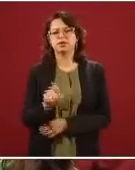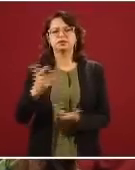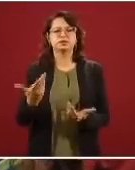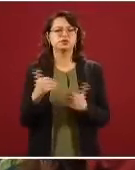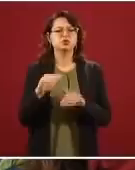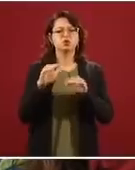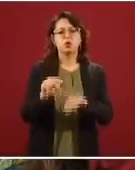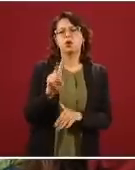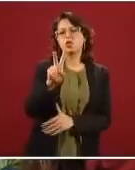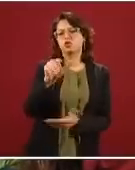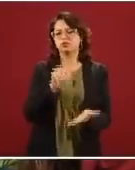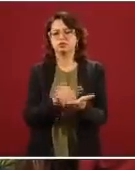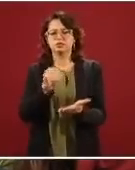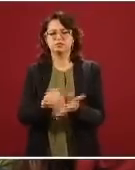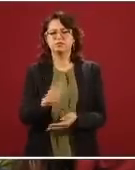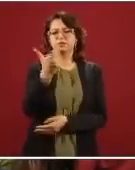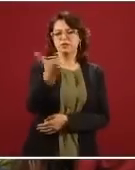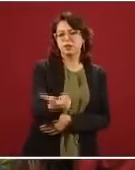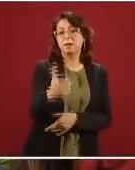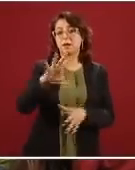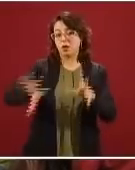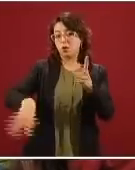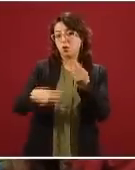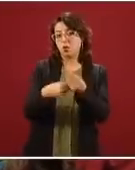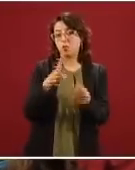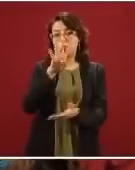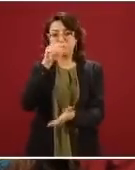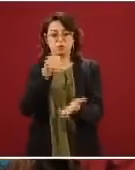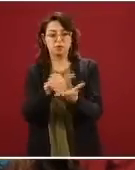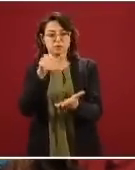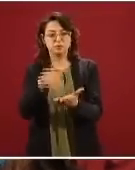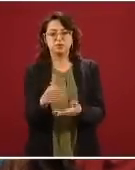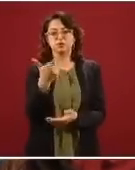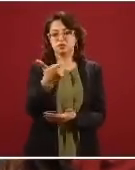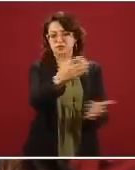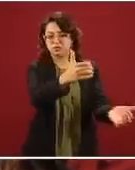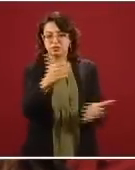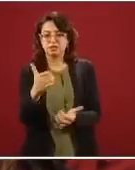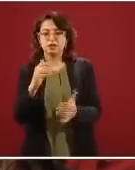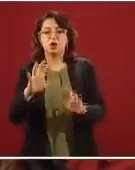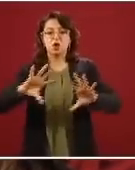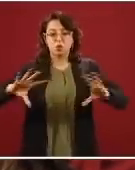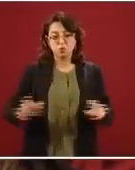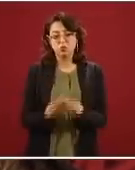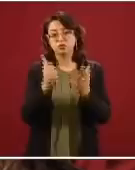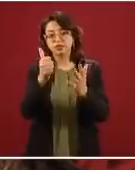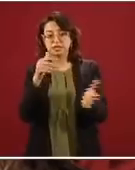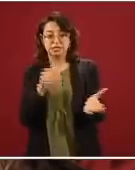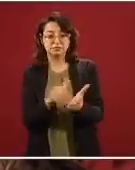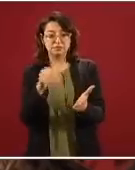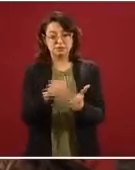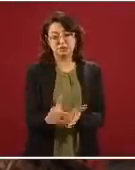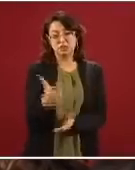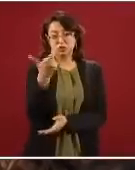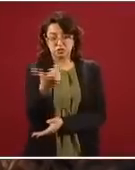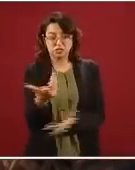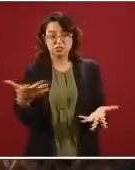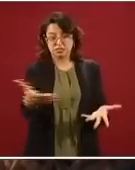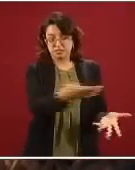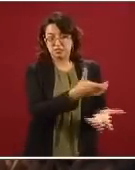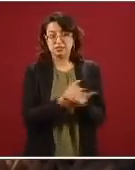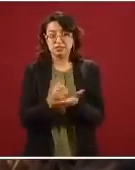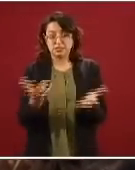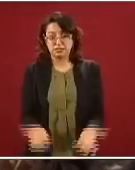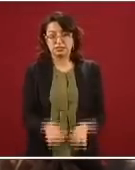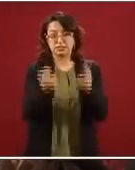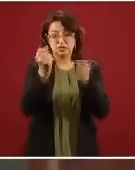preguntarle si se suman a los 4,000 millones que habían dicho que ya se tenían recuperados. Estamos hablando de 6,000 millones recuperados por la lucha contra la corrupción.